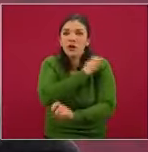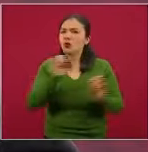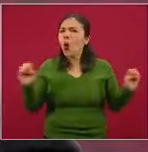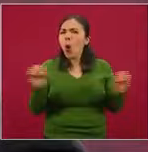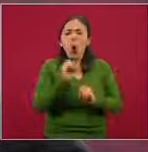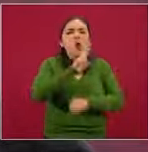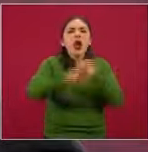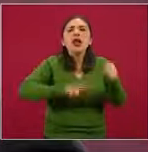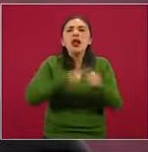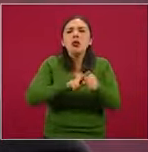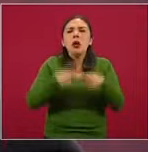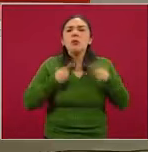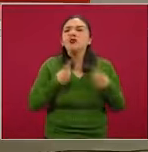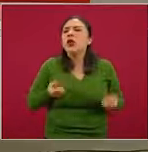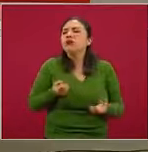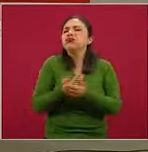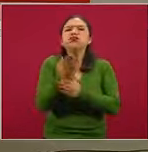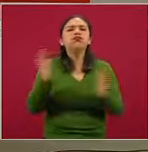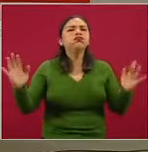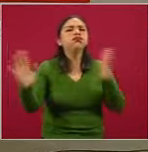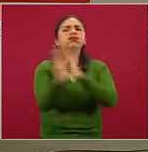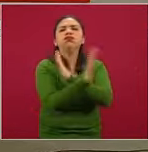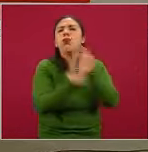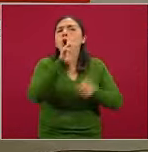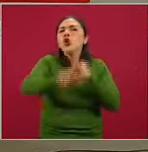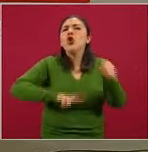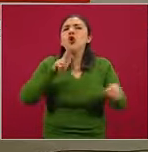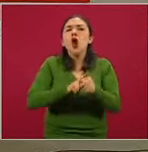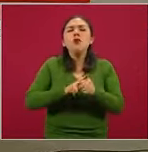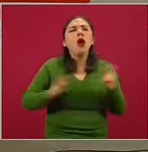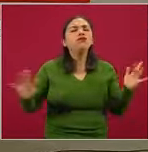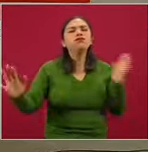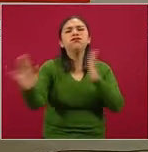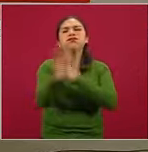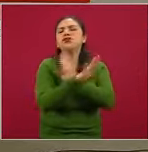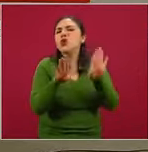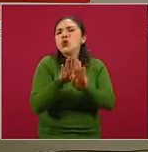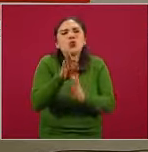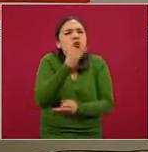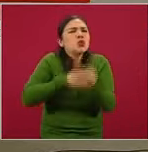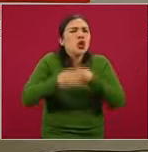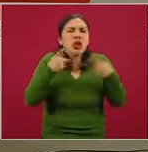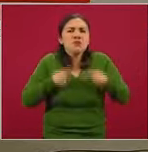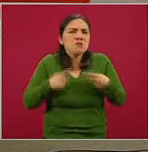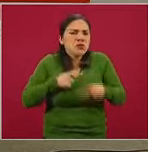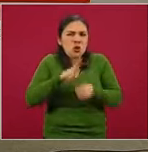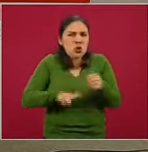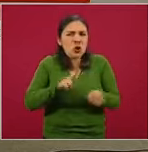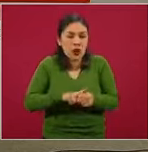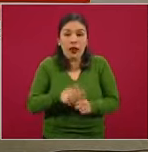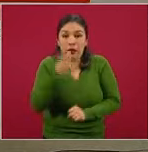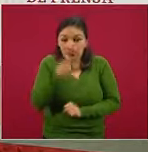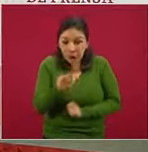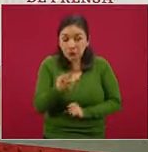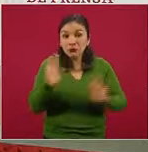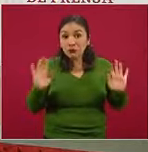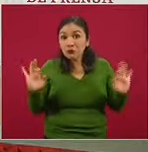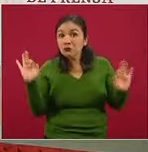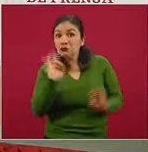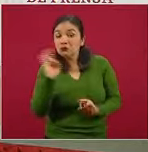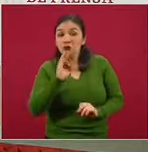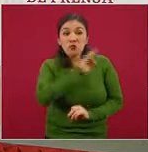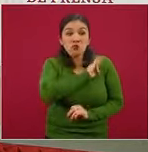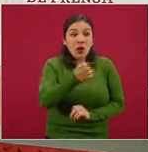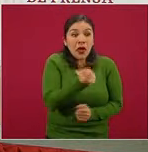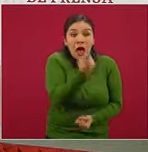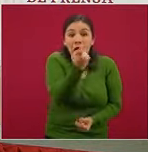natural. Quedan expuestas a la vida normal que siguen o seguimos todas las personas, y puede ser que algunas de